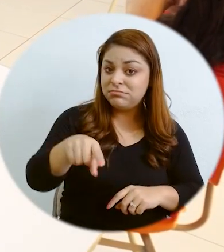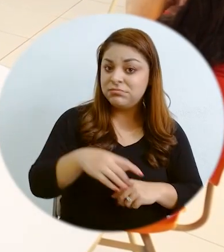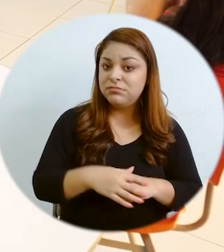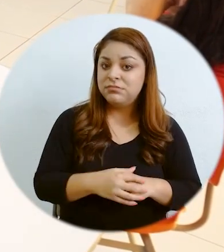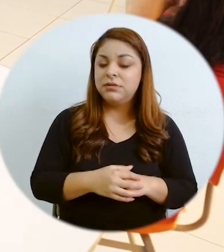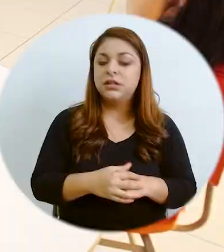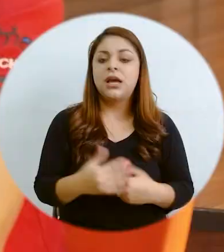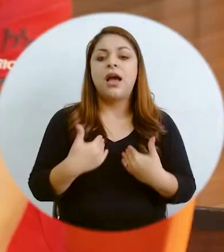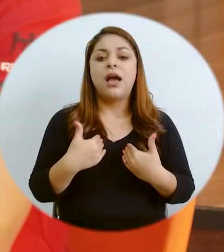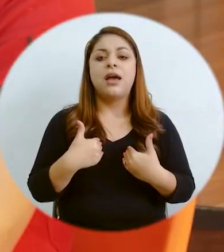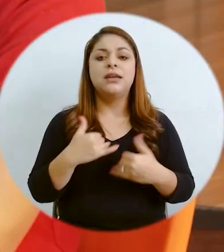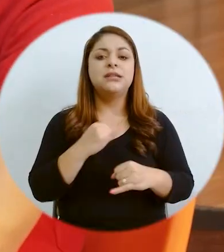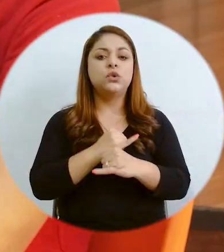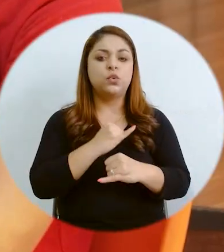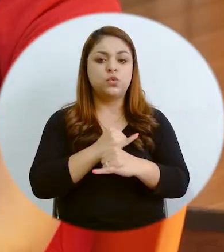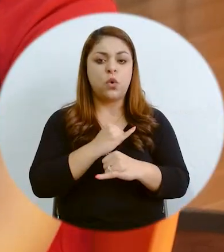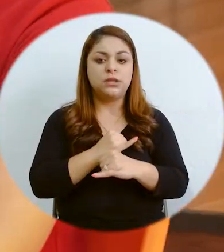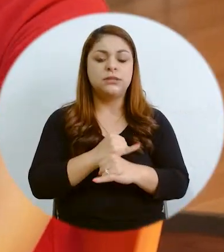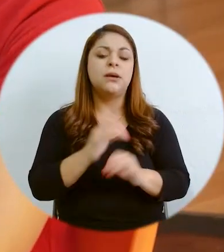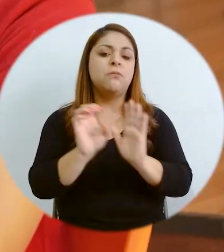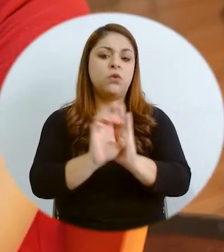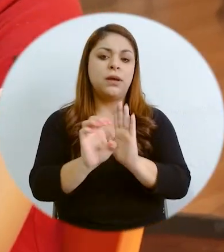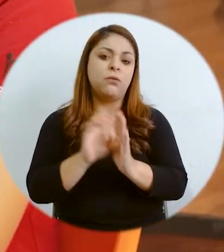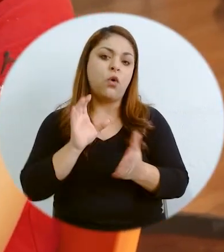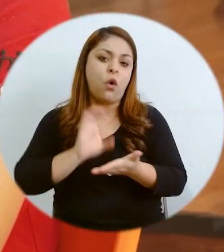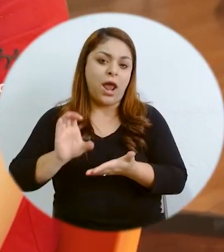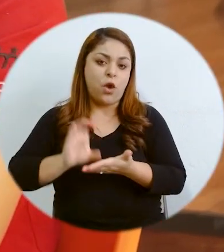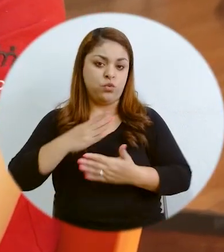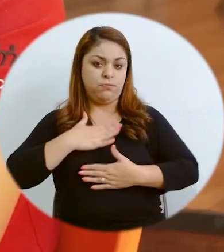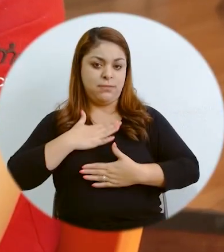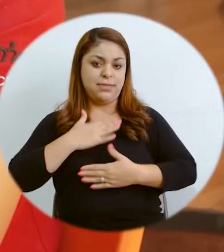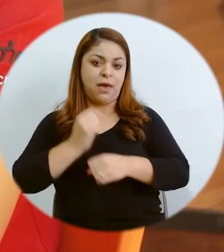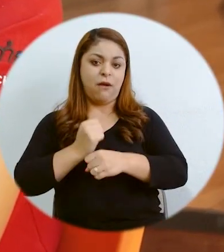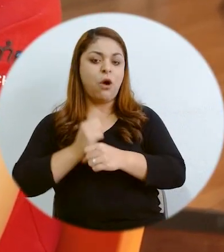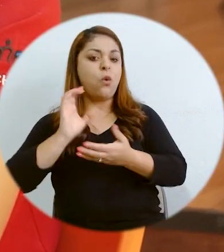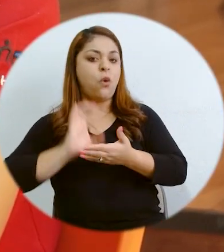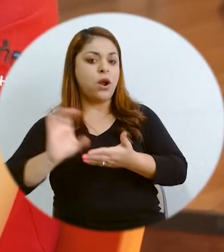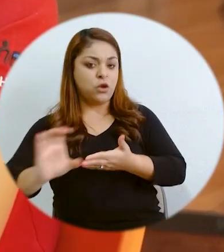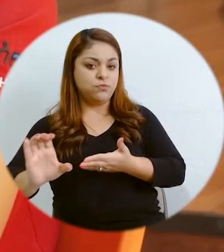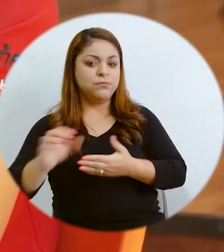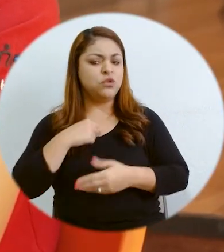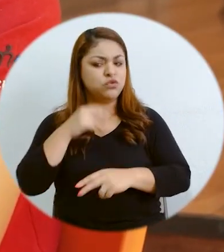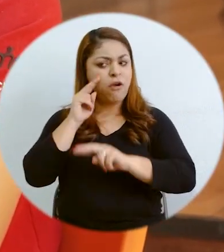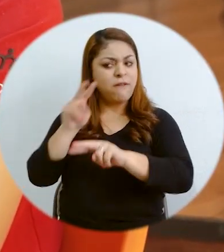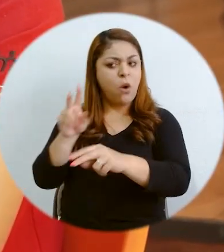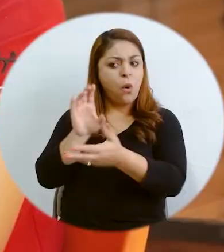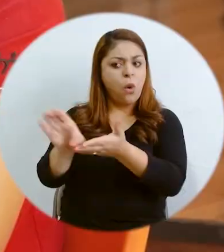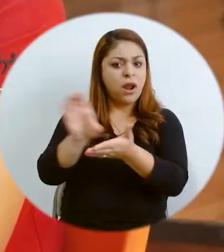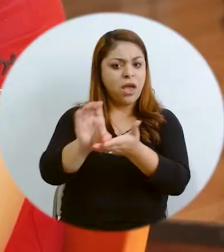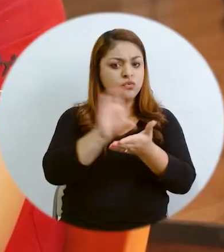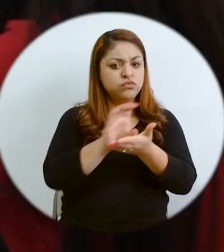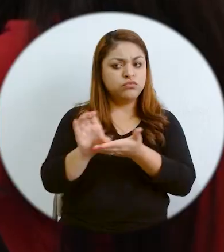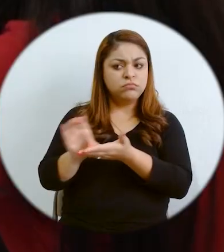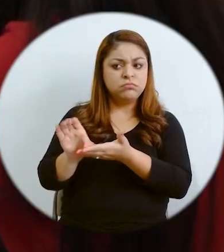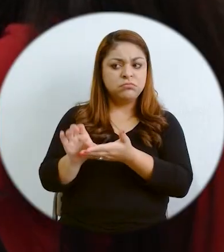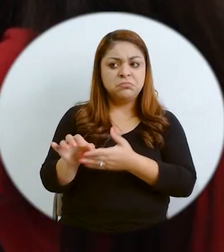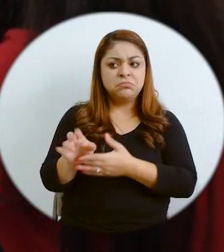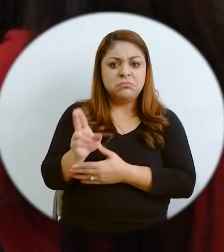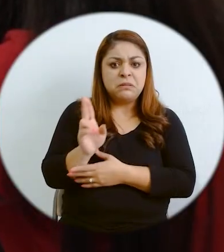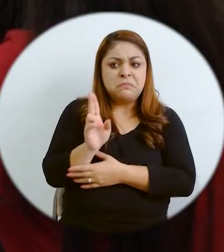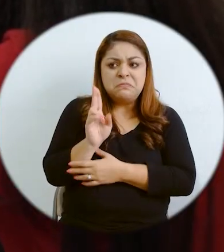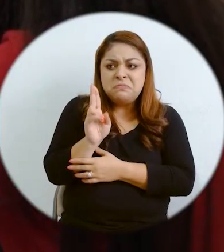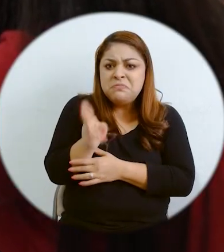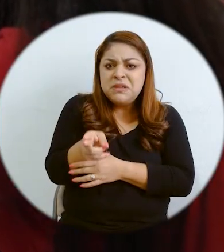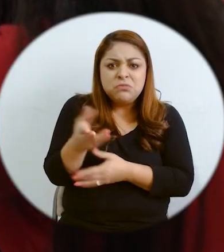Entonces, vemos instituciones, voy a hablar más de colegios, que es lo que yo más manejo, pero yo veo instituciones que ofrecen